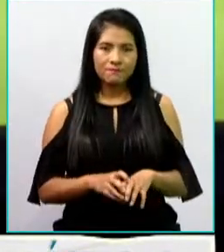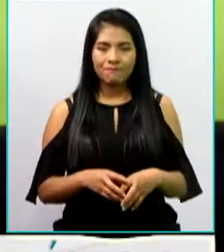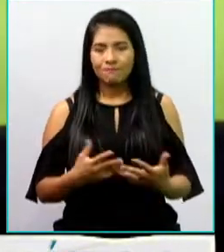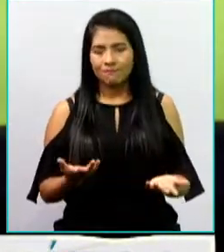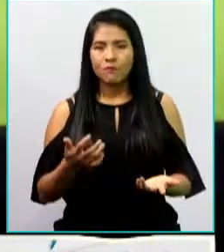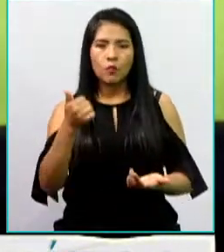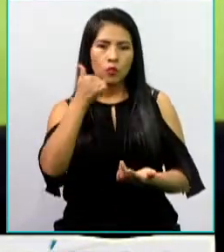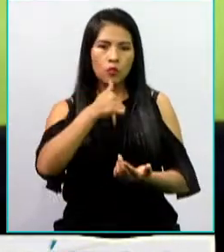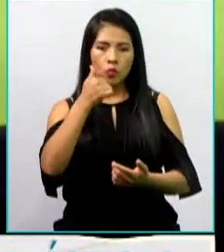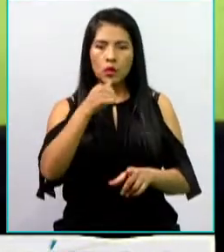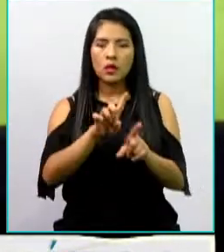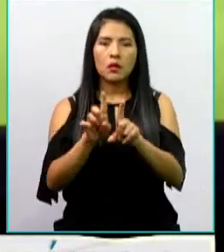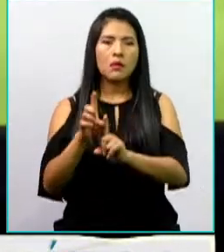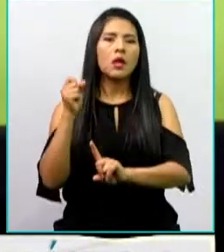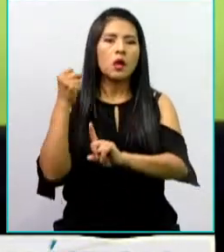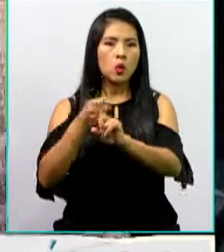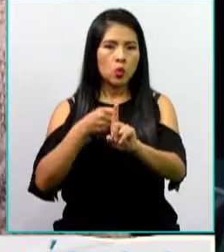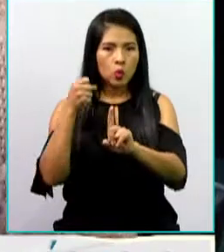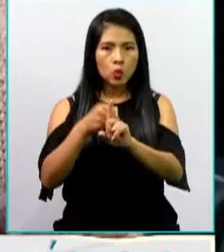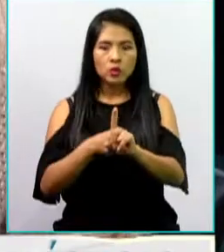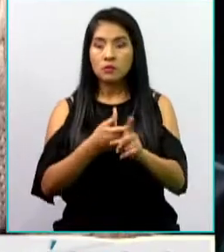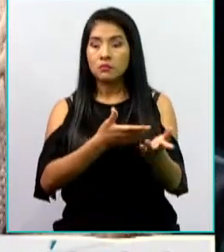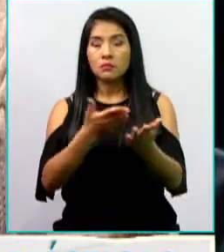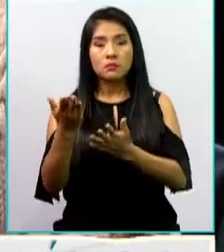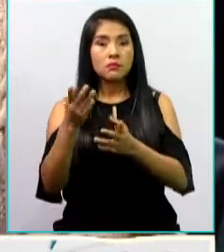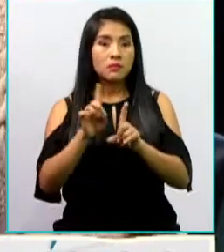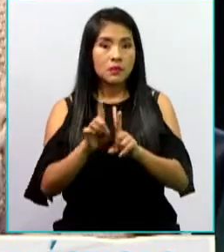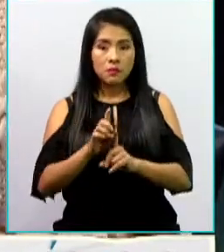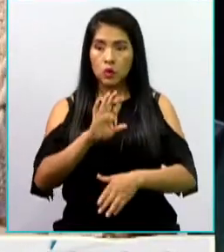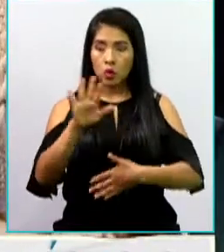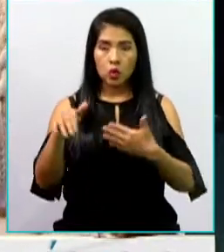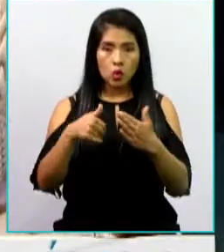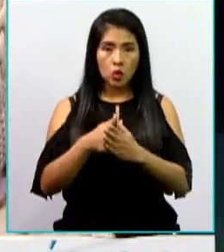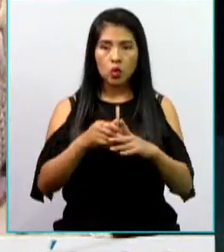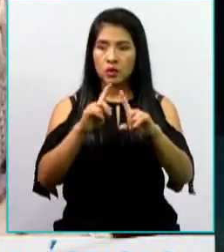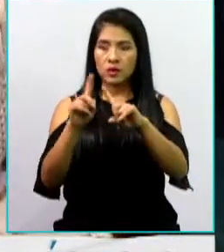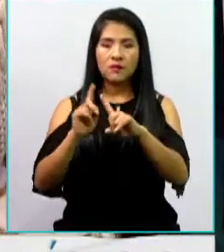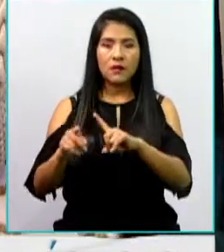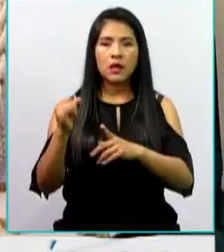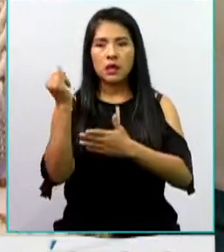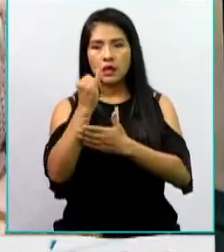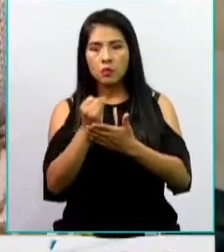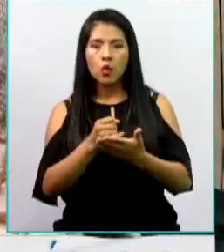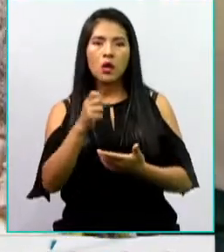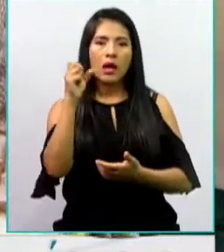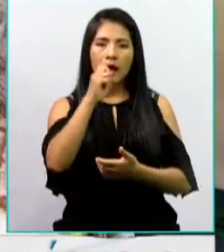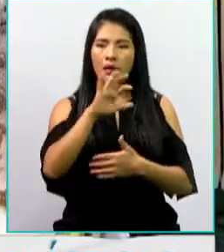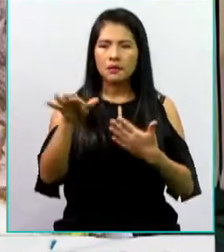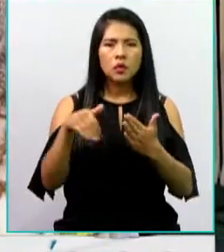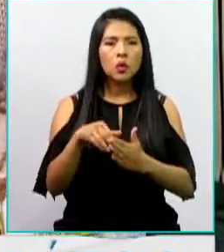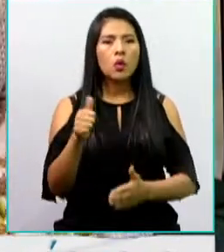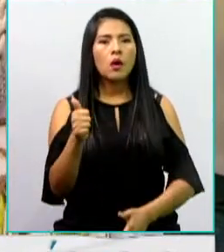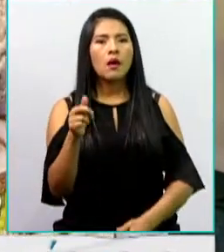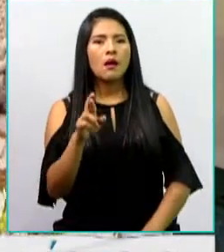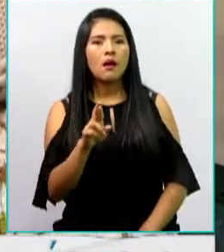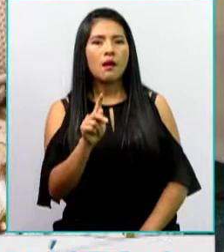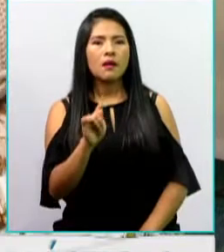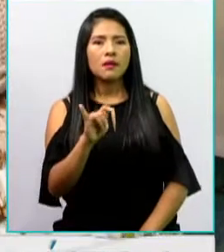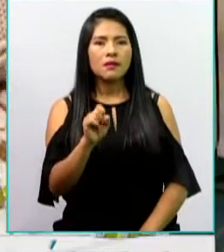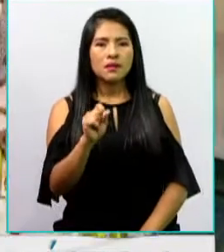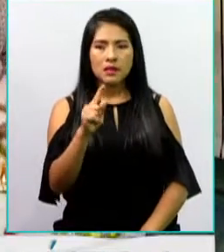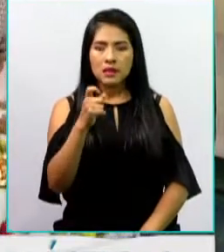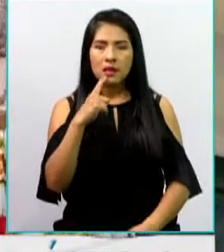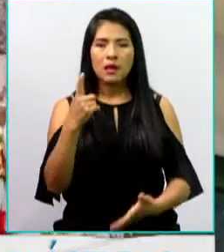luchar contra eso y como artistas elevar nuestra voz para que más personas se den cuenta de lo terrible que es eso. Tú